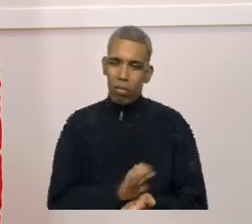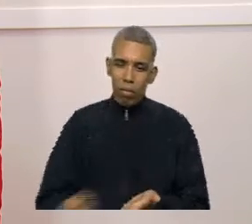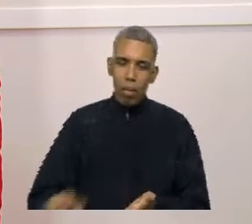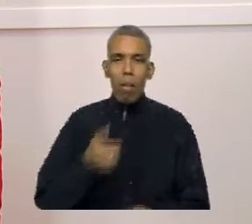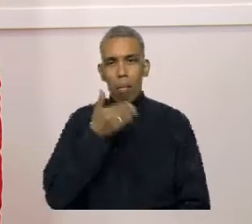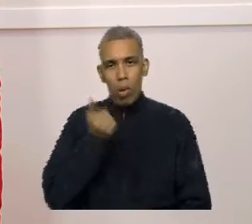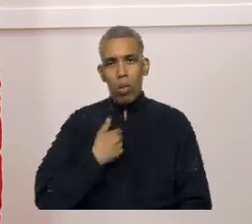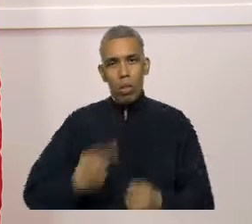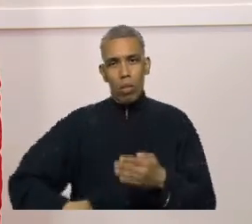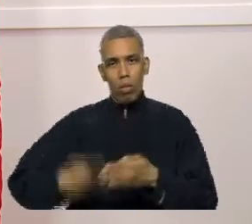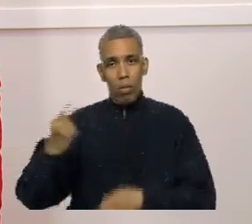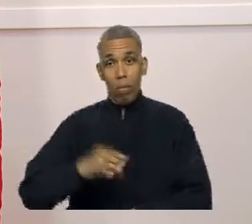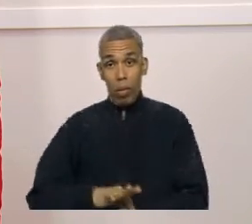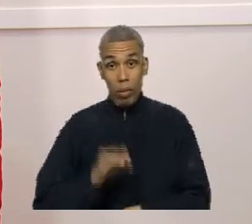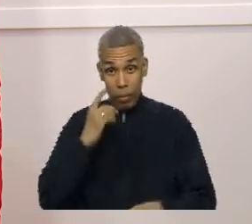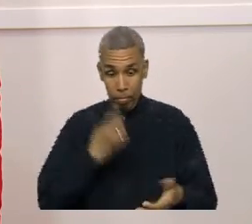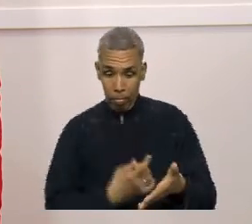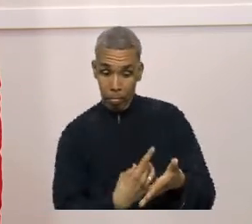dice que